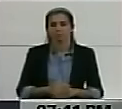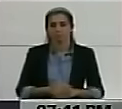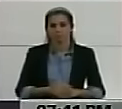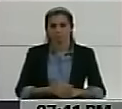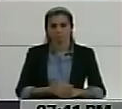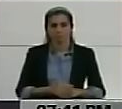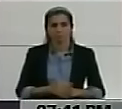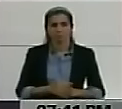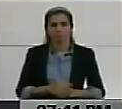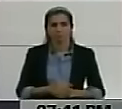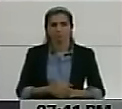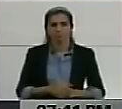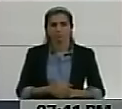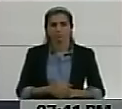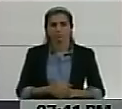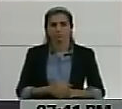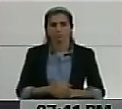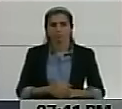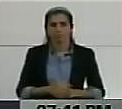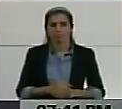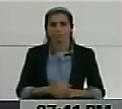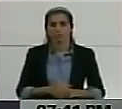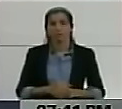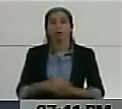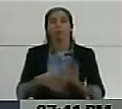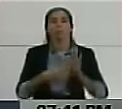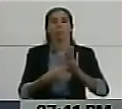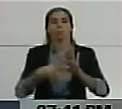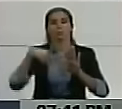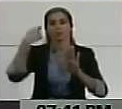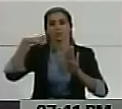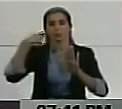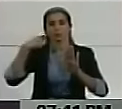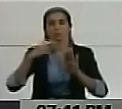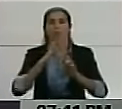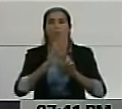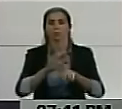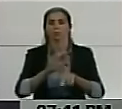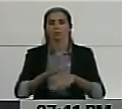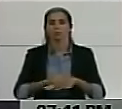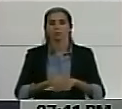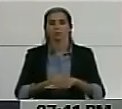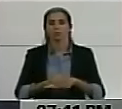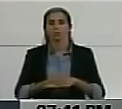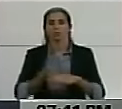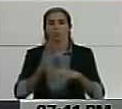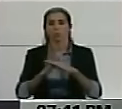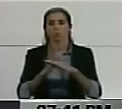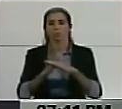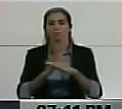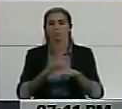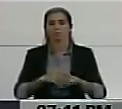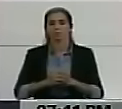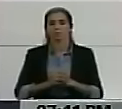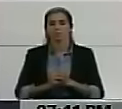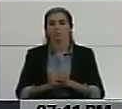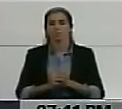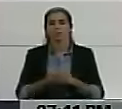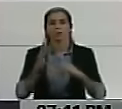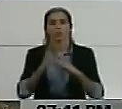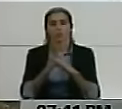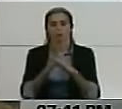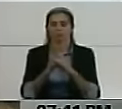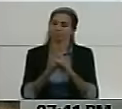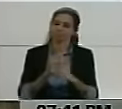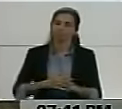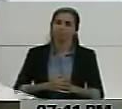Pero necesitamos colocar otro video para responder a esto. Vamos a un corte, pues.